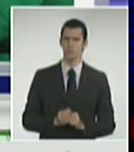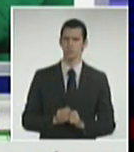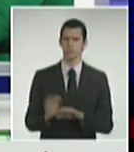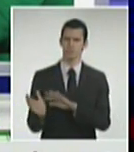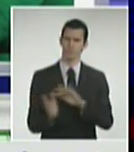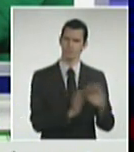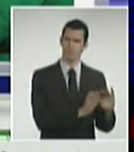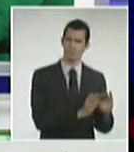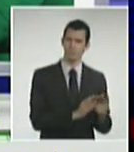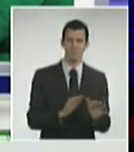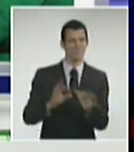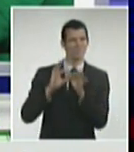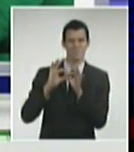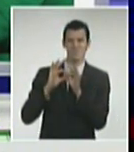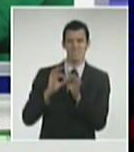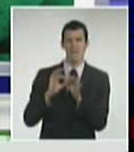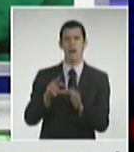elevado,